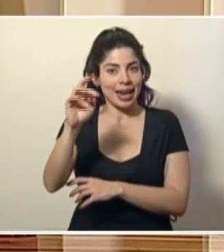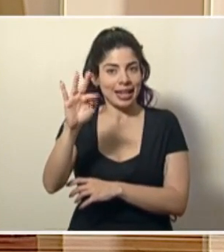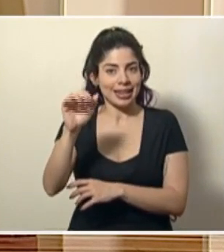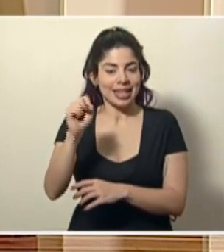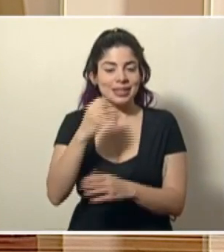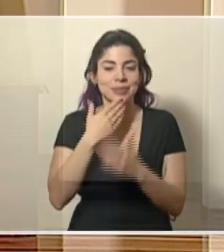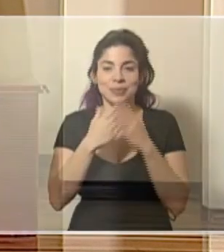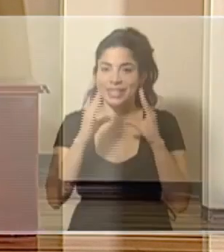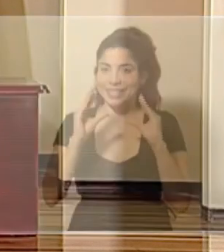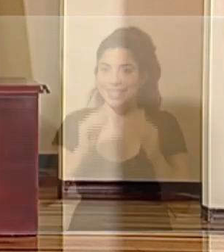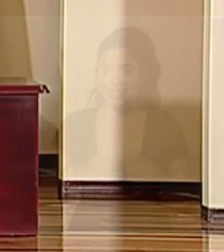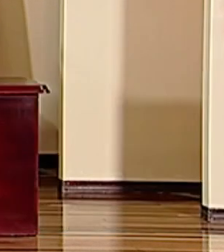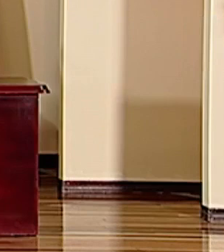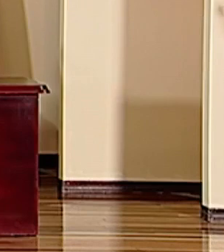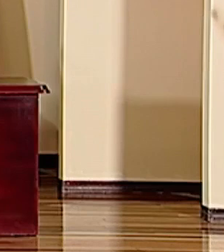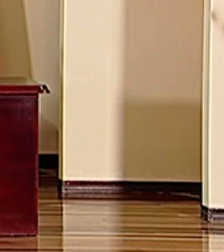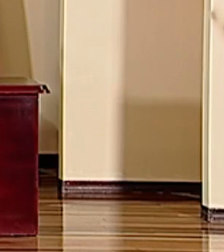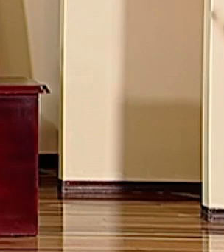presidencia.go.cr/alertas. Muy buenas tardes.